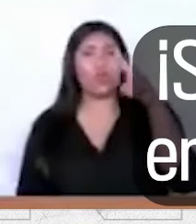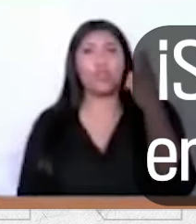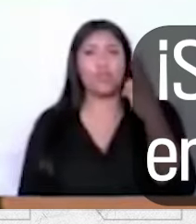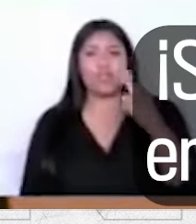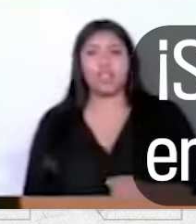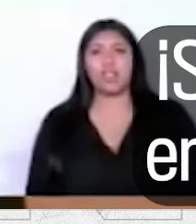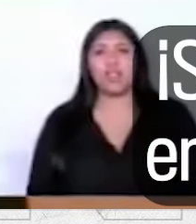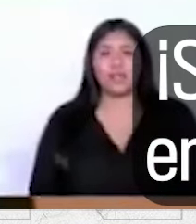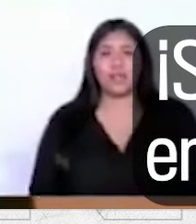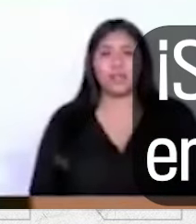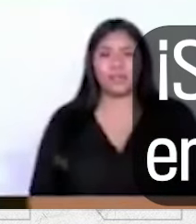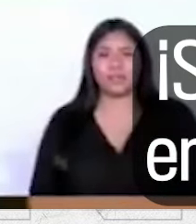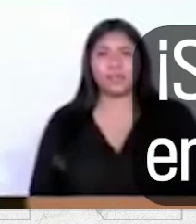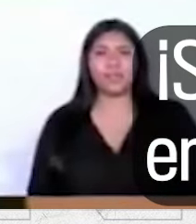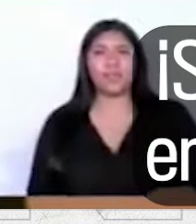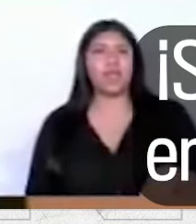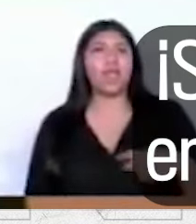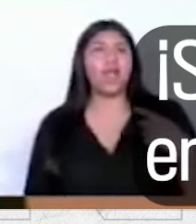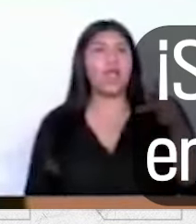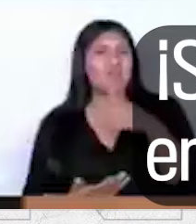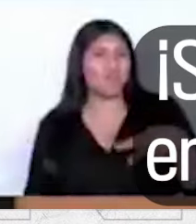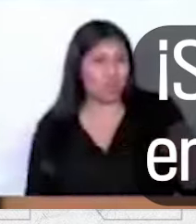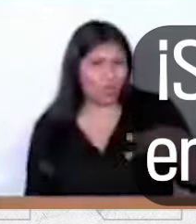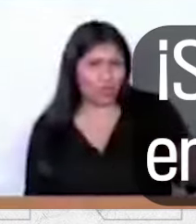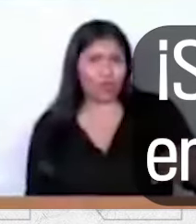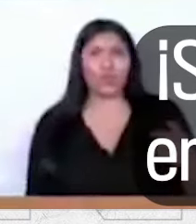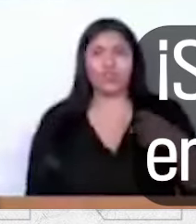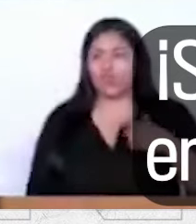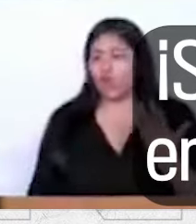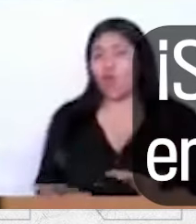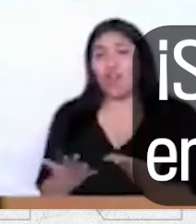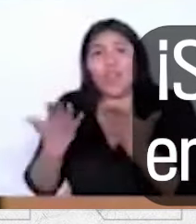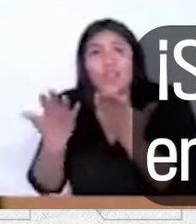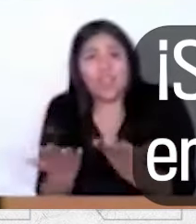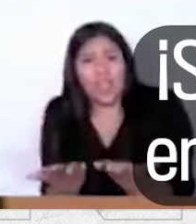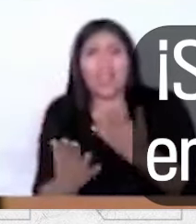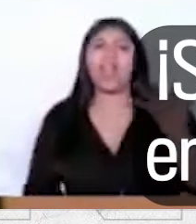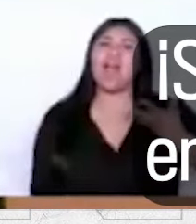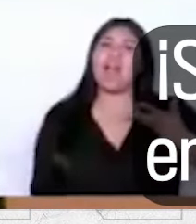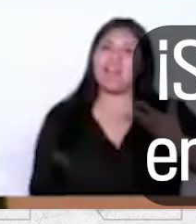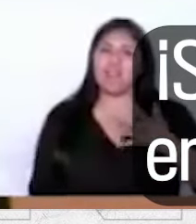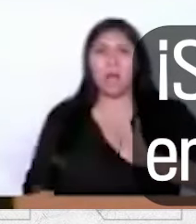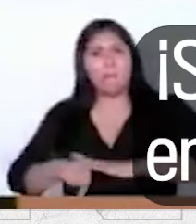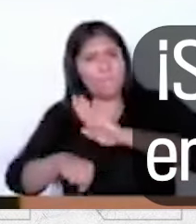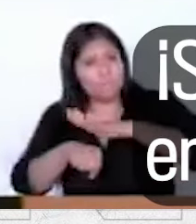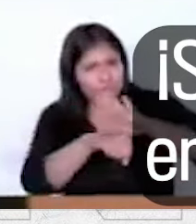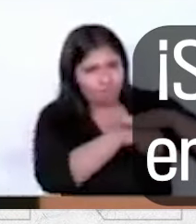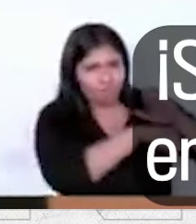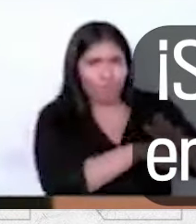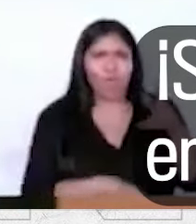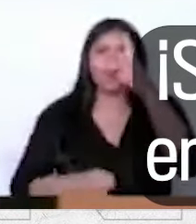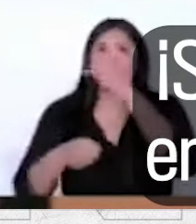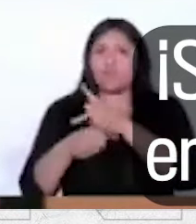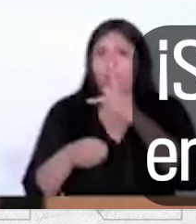Por eso yo quiero regresarle al pueblo de México lo que me dio y crear más preparatorias y más universidades para